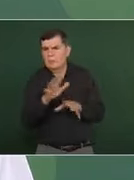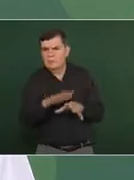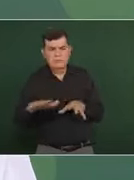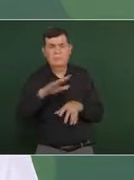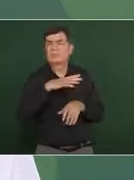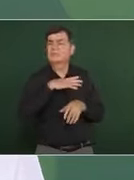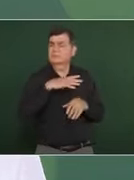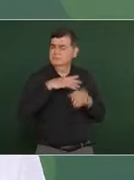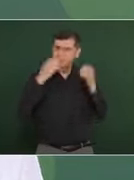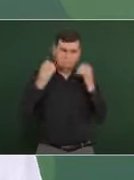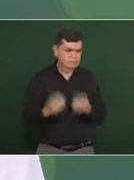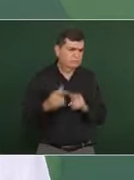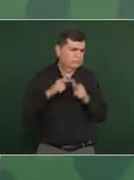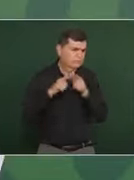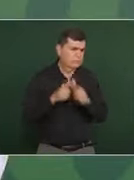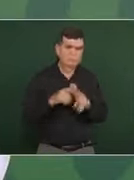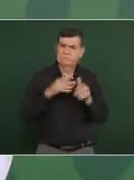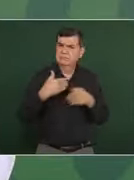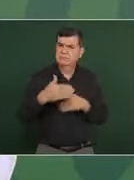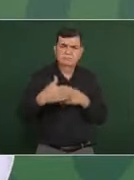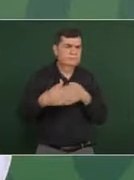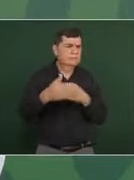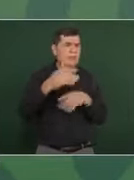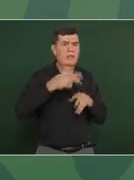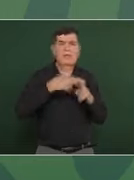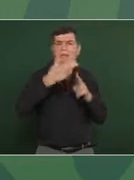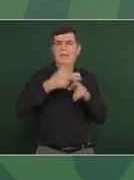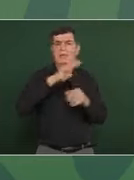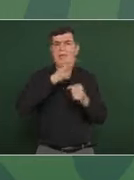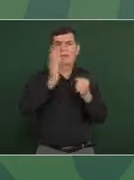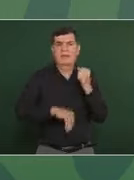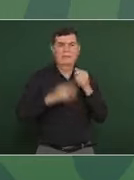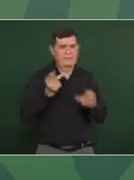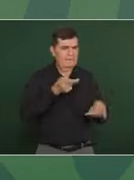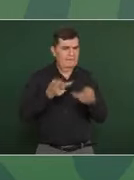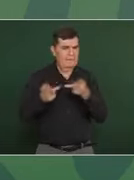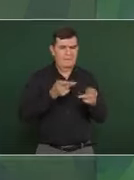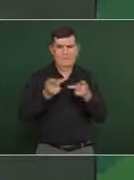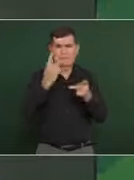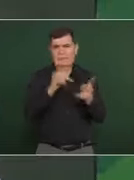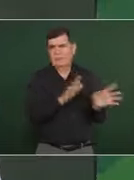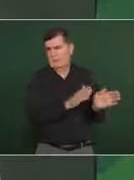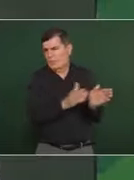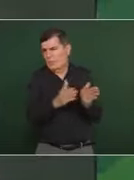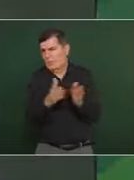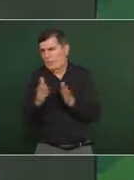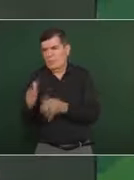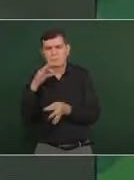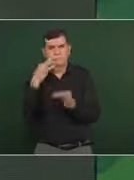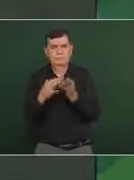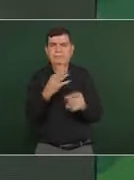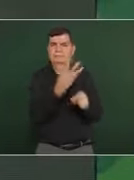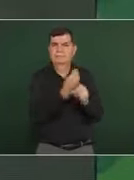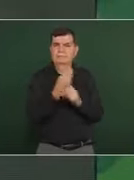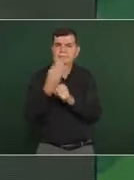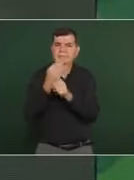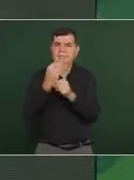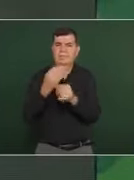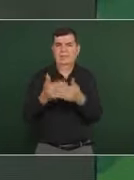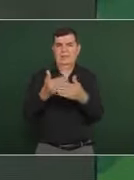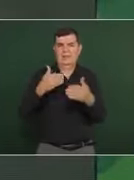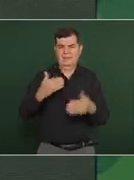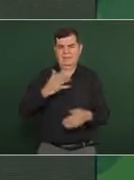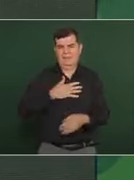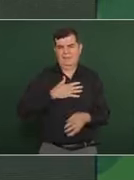es que se va a terminar todo el plan de reconstrucción antes de que